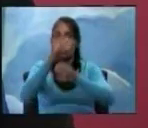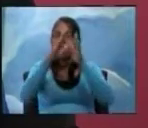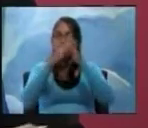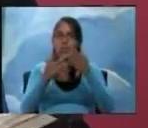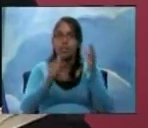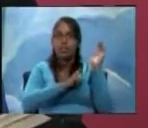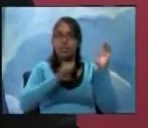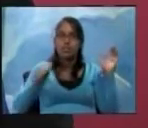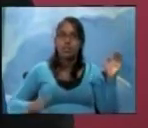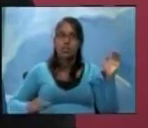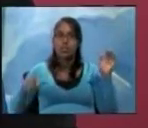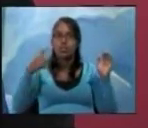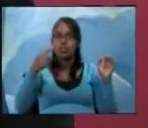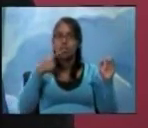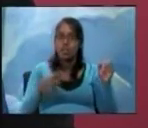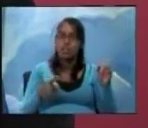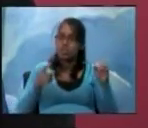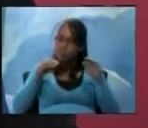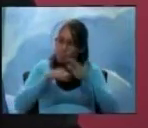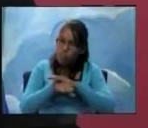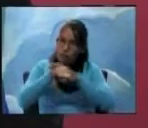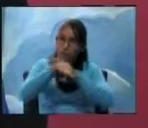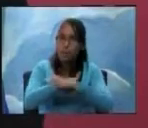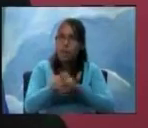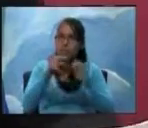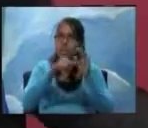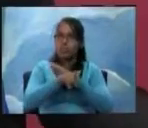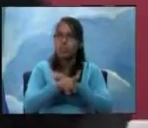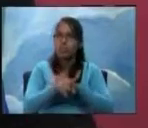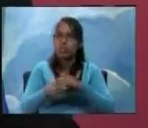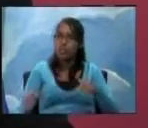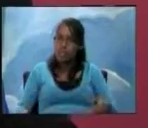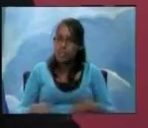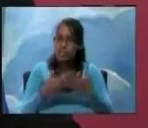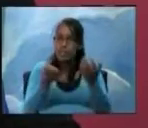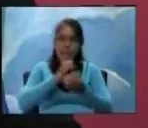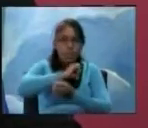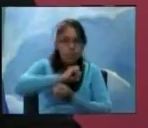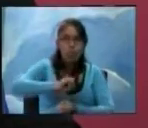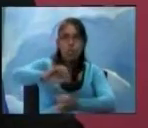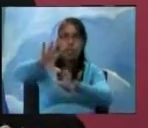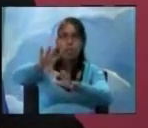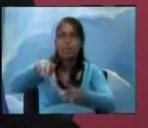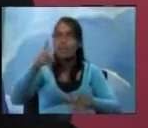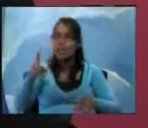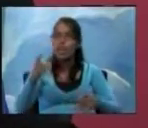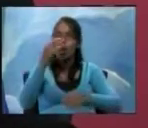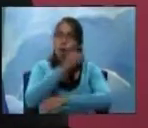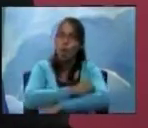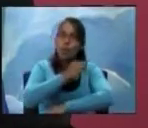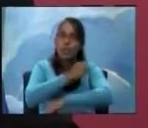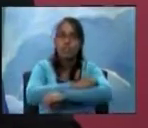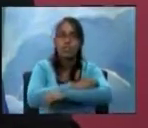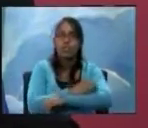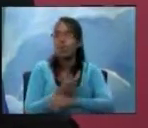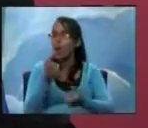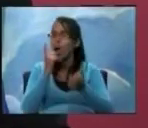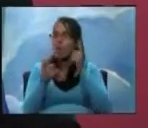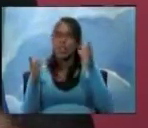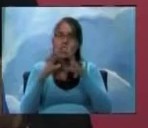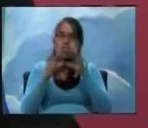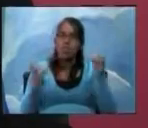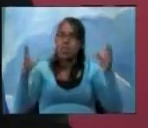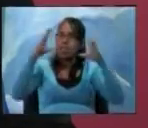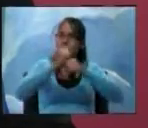Señor cuando el Señor le dice: boga mar adentro, tira tus redes. Y él obedeció, aunque toda la noche